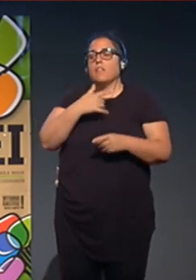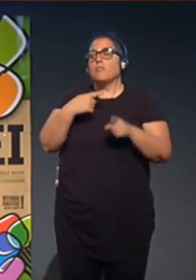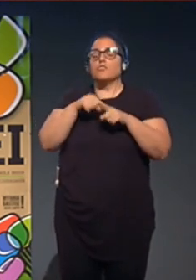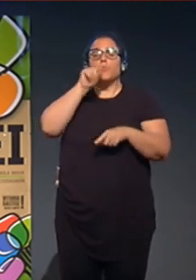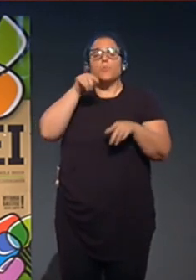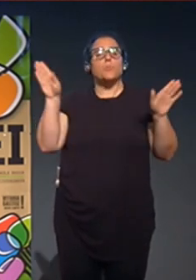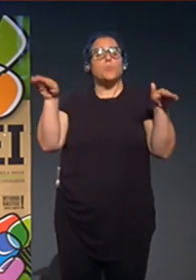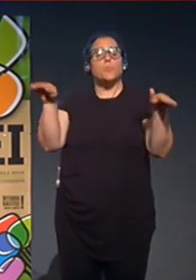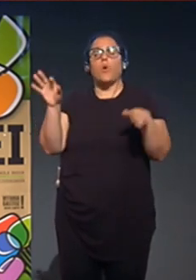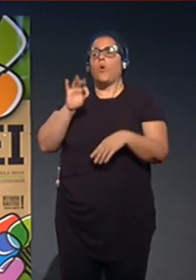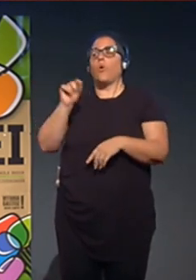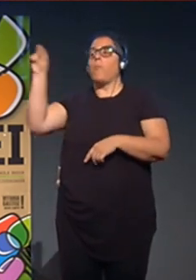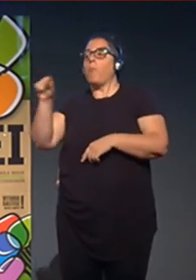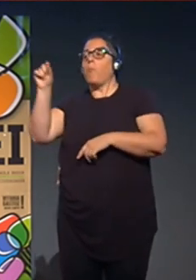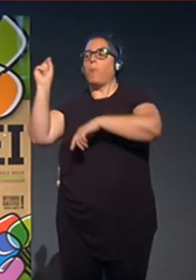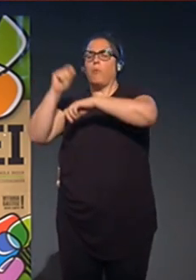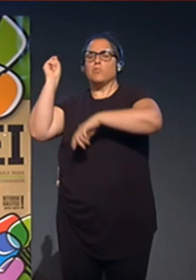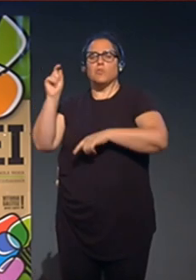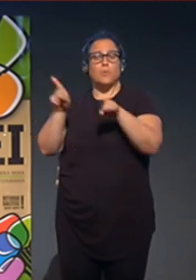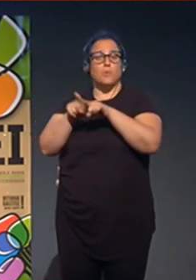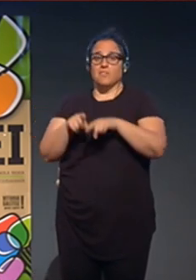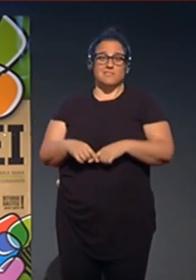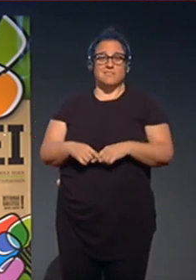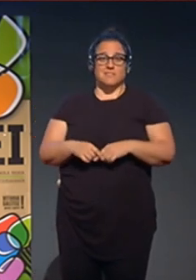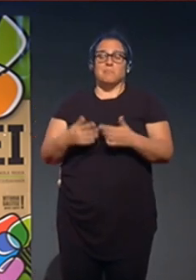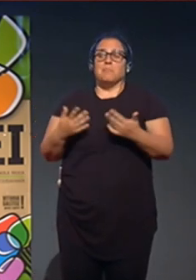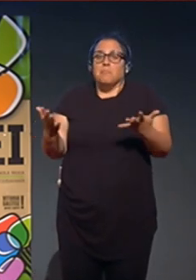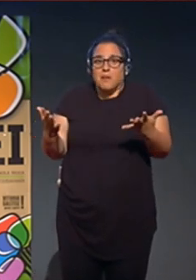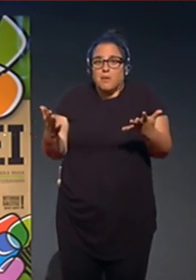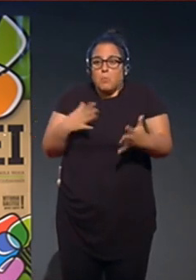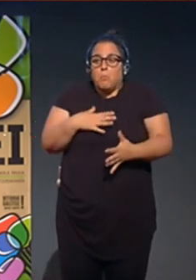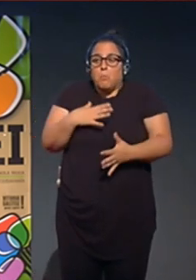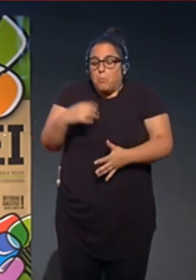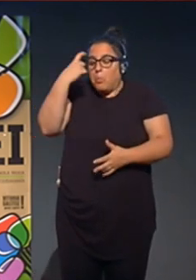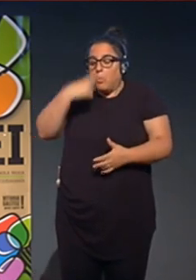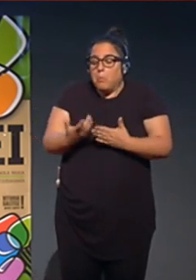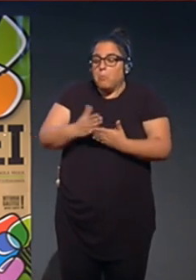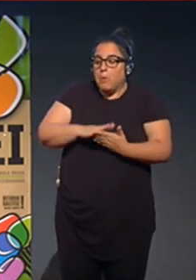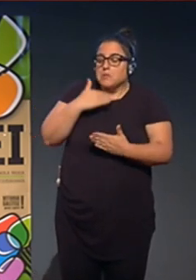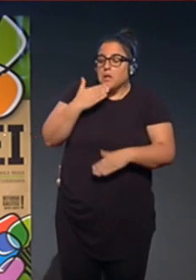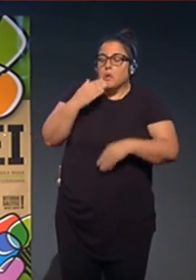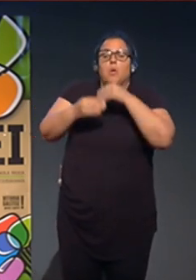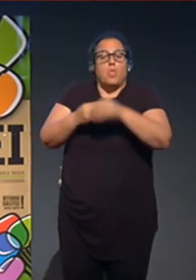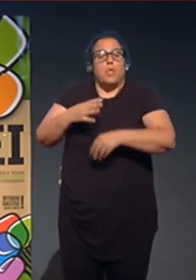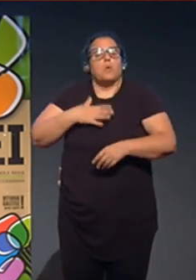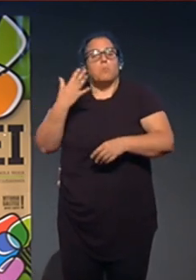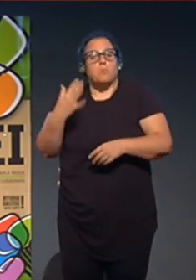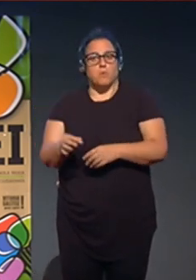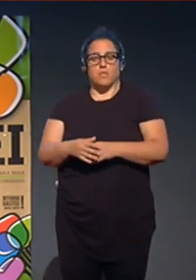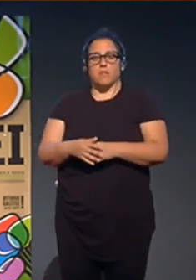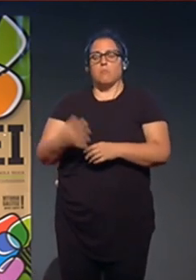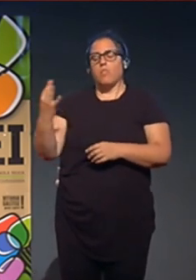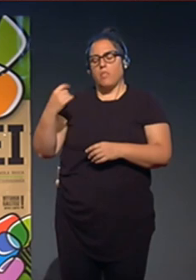mosquitos No necesariamente pero hagamos nuestra parte lo que corresponda a cada uno pero seamos